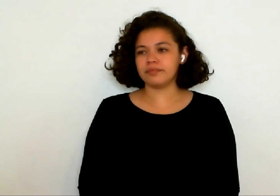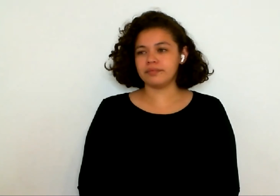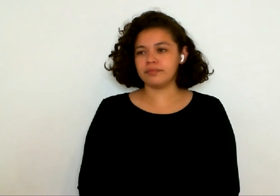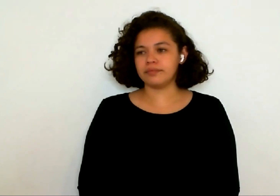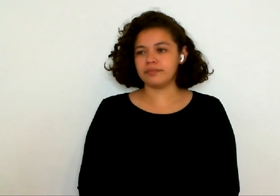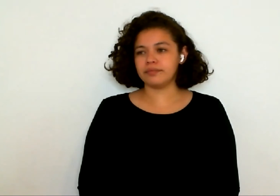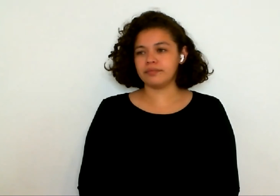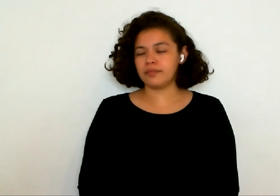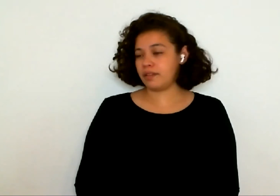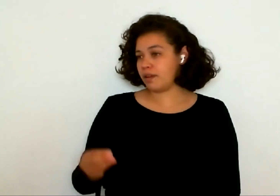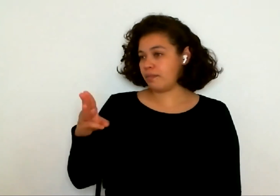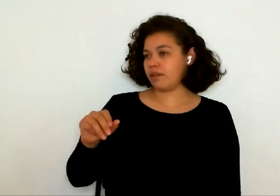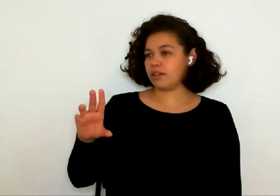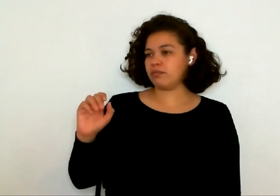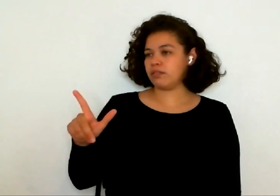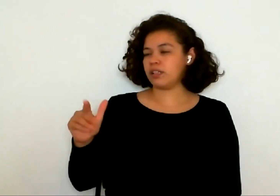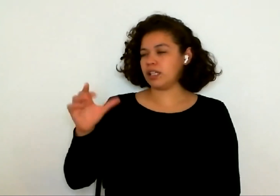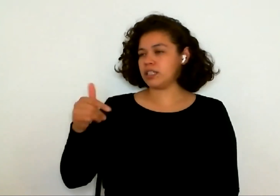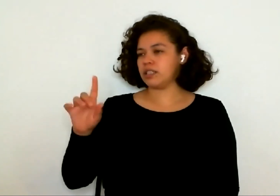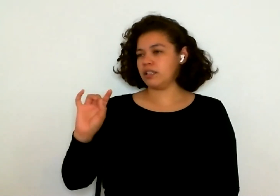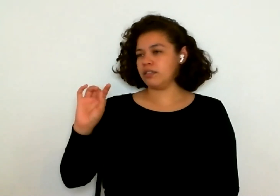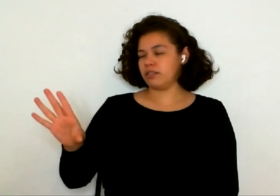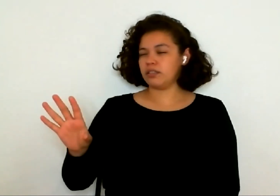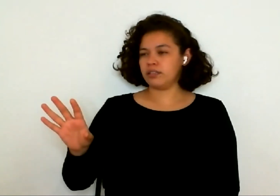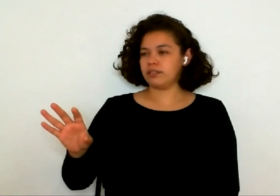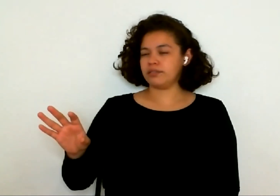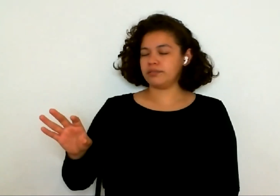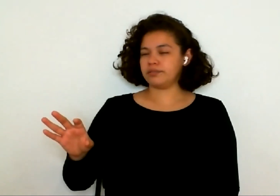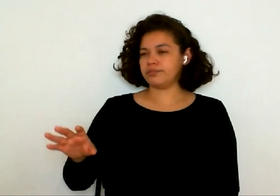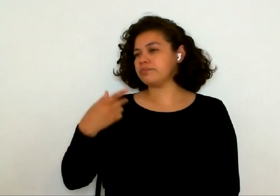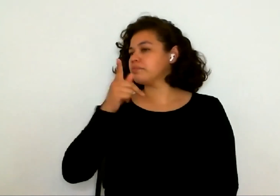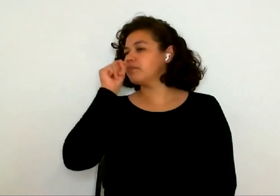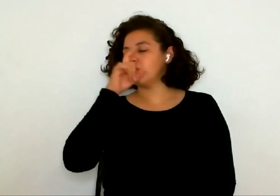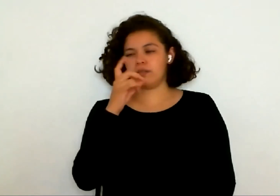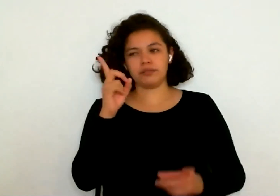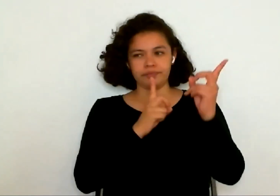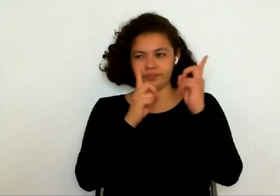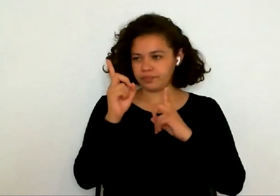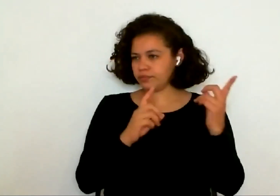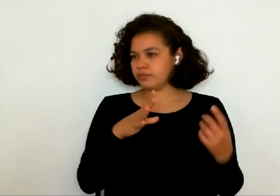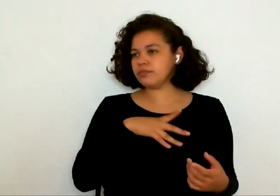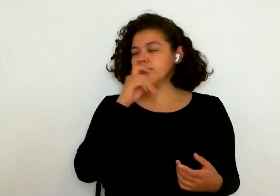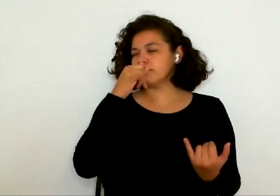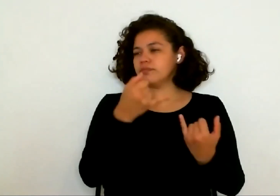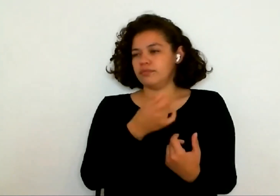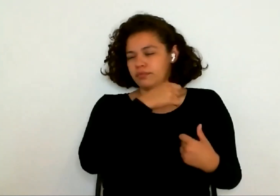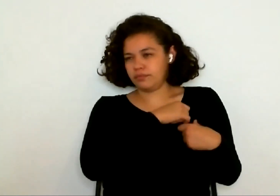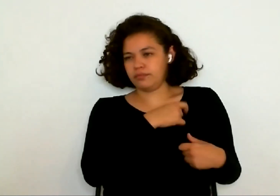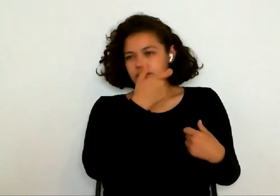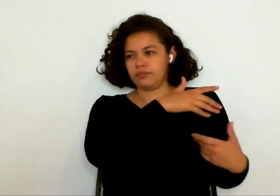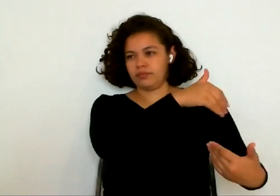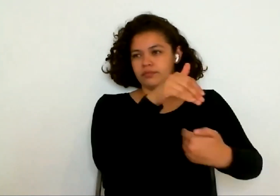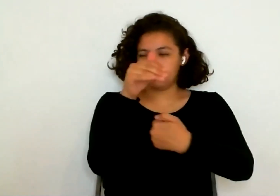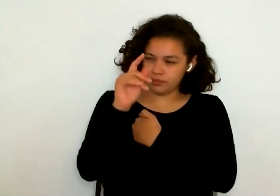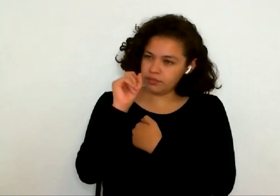Bueno, Manuel nos dice en el chat que comparte con Maribel las inquietudes que mencionó y hasta el puesto como procurador de fondos y